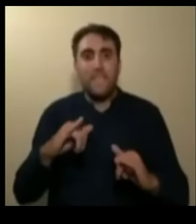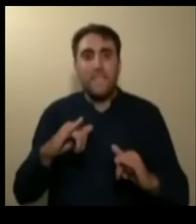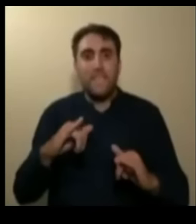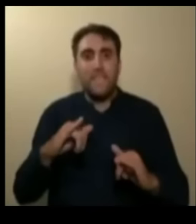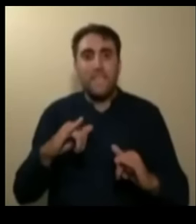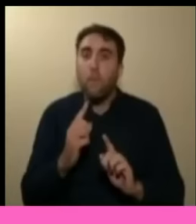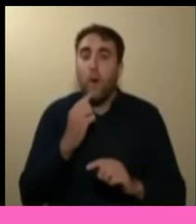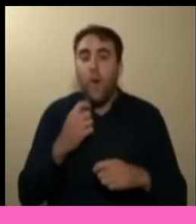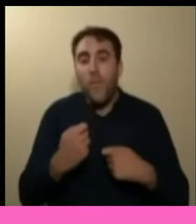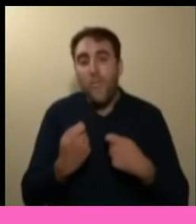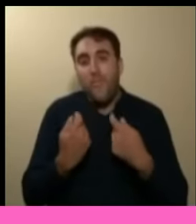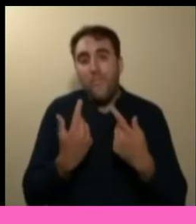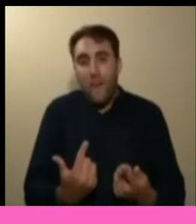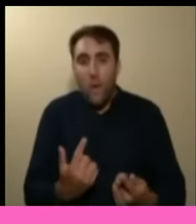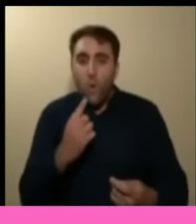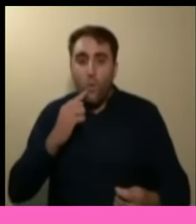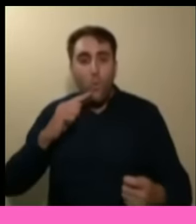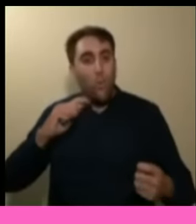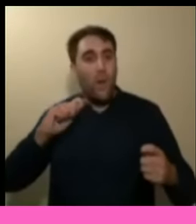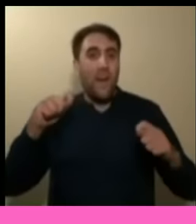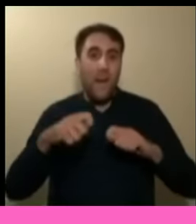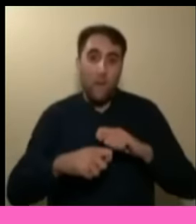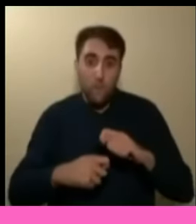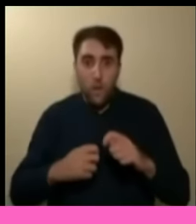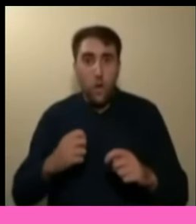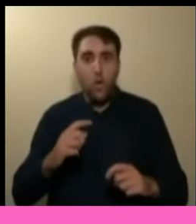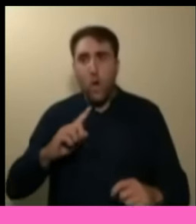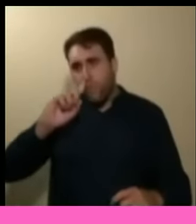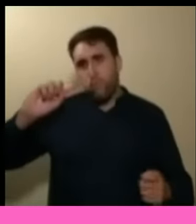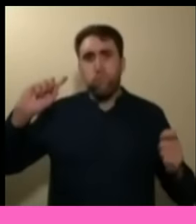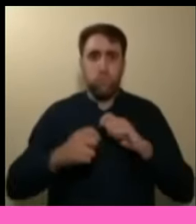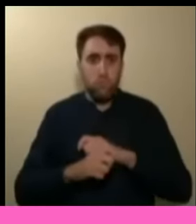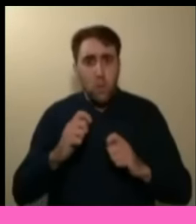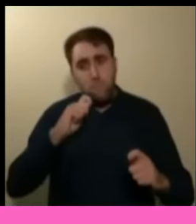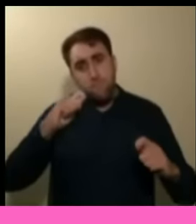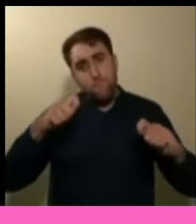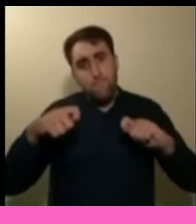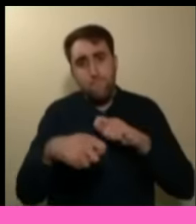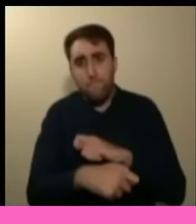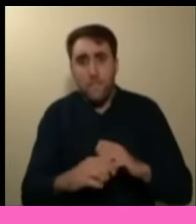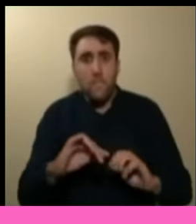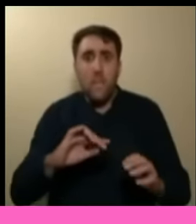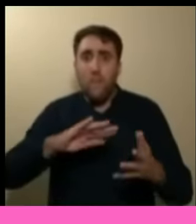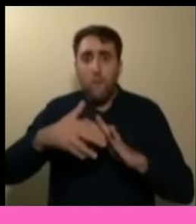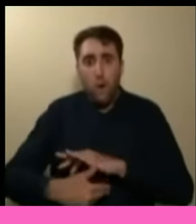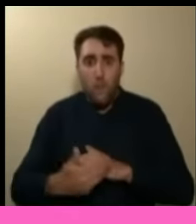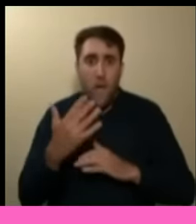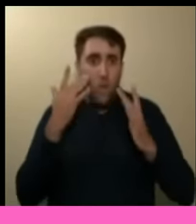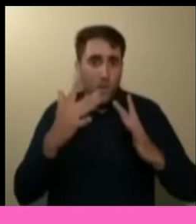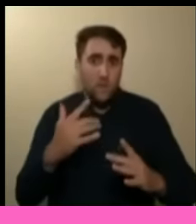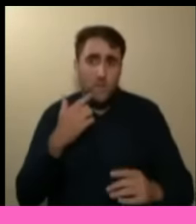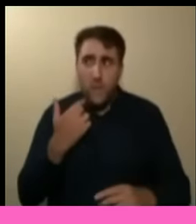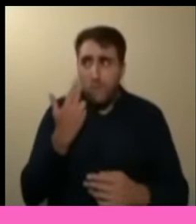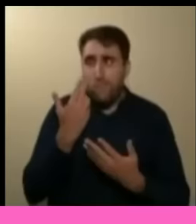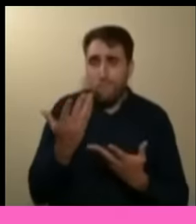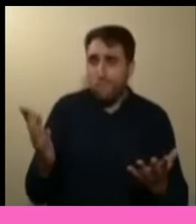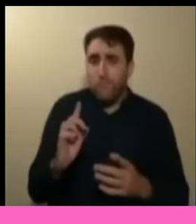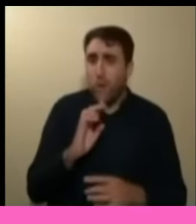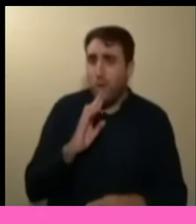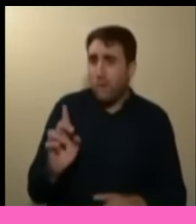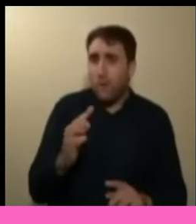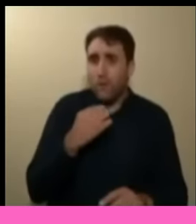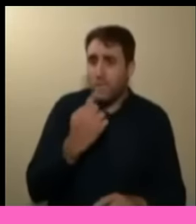que permitieran un cambio paulatino de un modelo educativo que no dio resultado. El 30% de